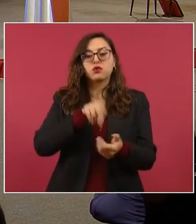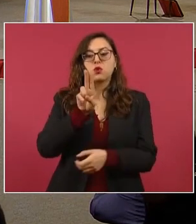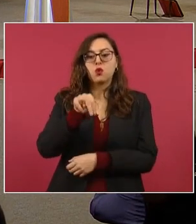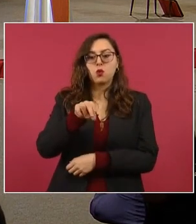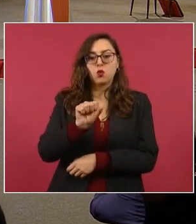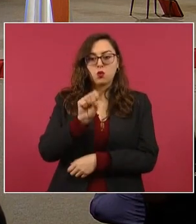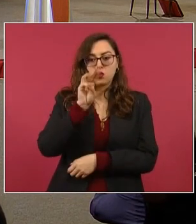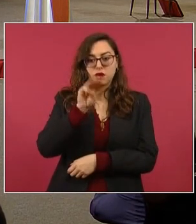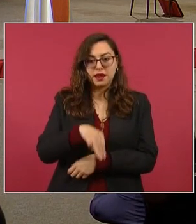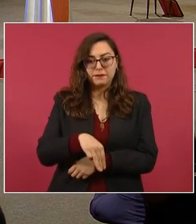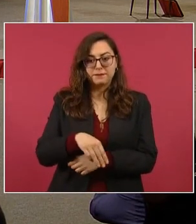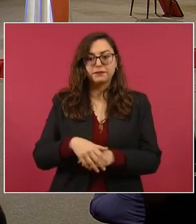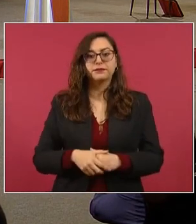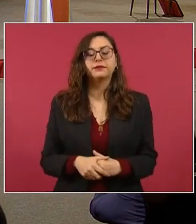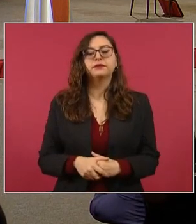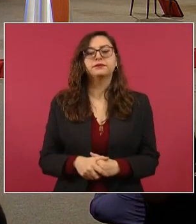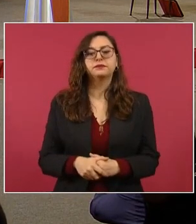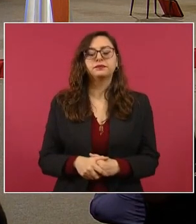Adelante, por favor.